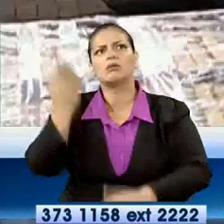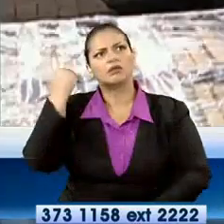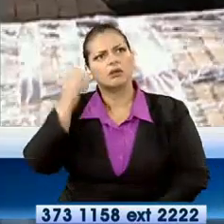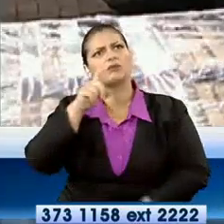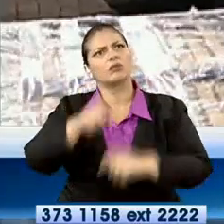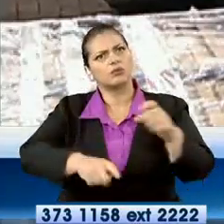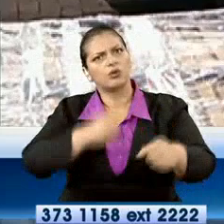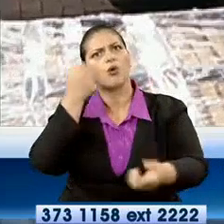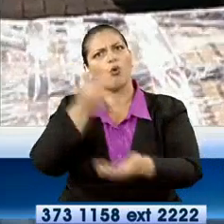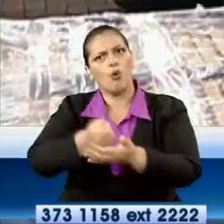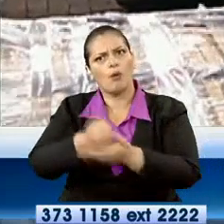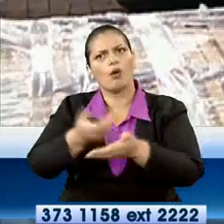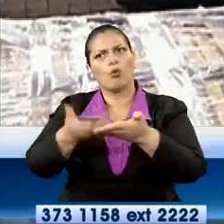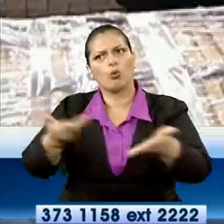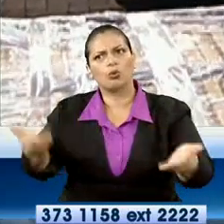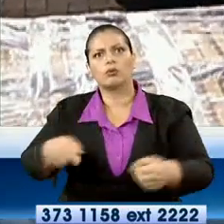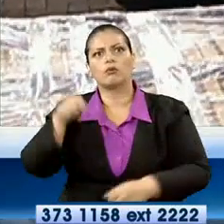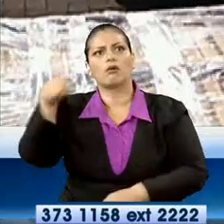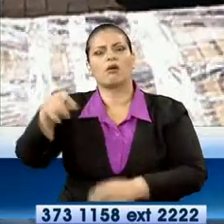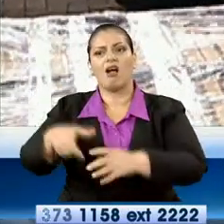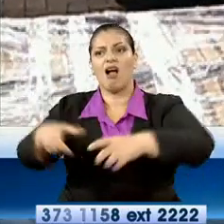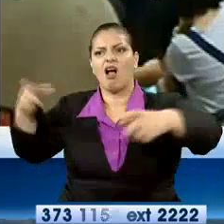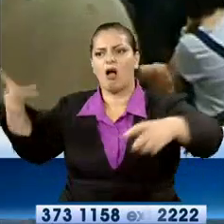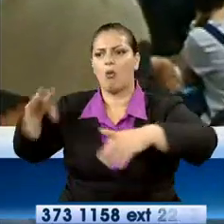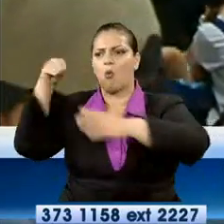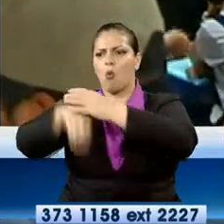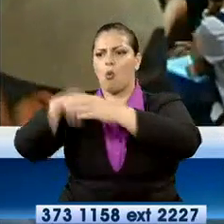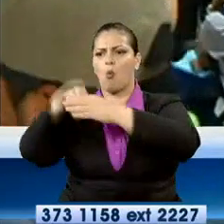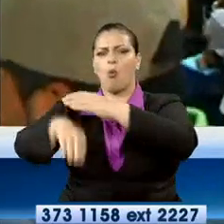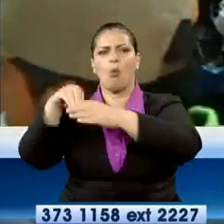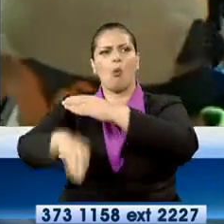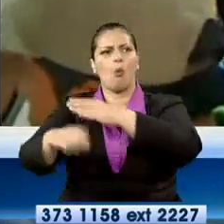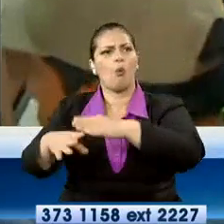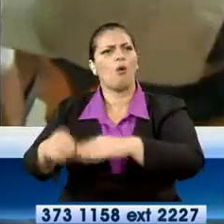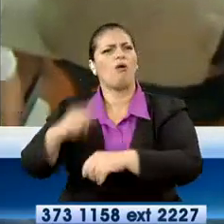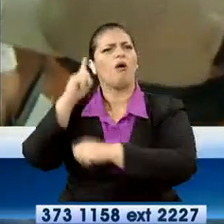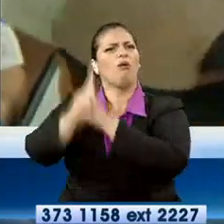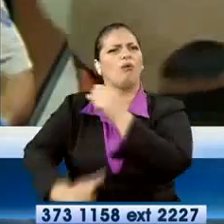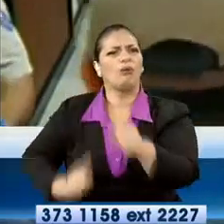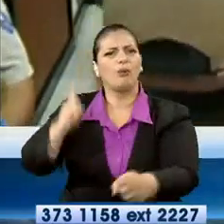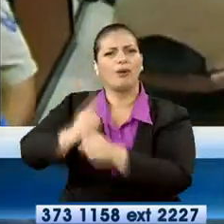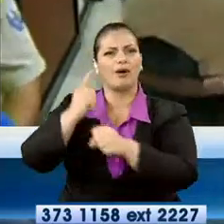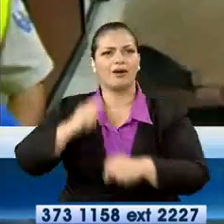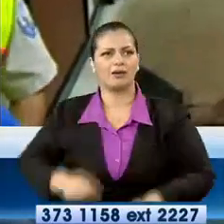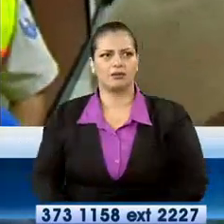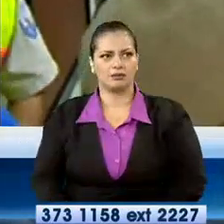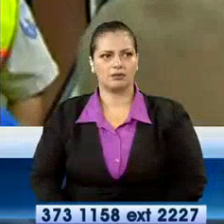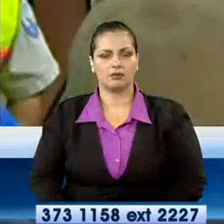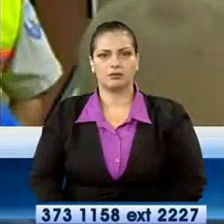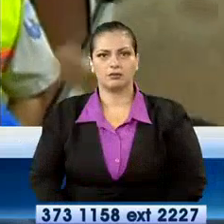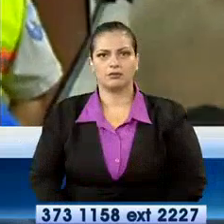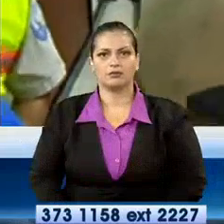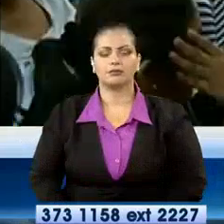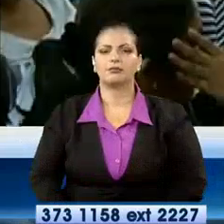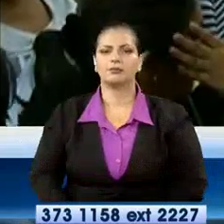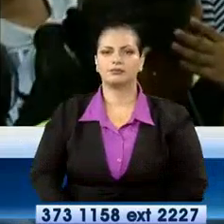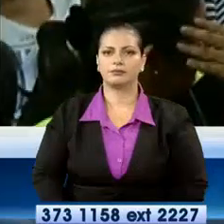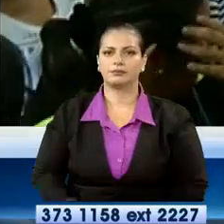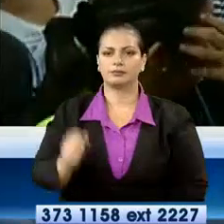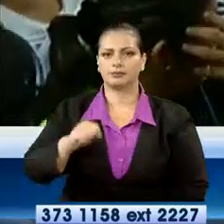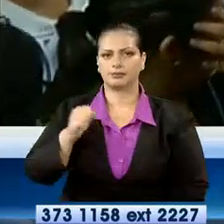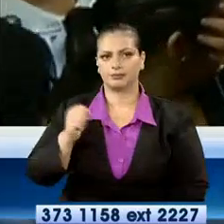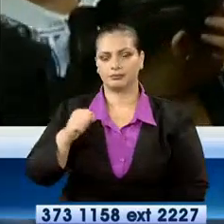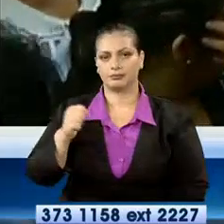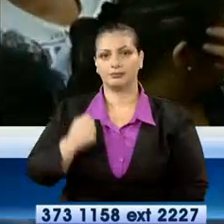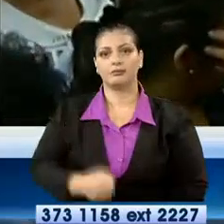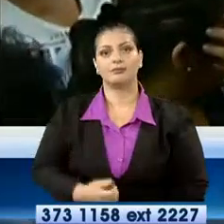otras encomiendas reclamadas por cientos de migrantes que mayormente volvieron al país en 2015. Recordemos que estamos hablando